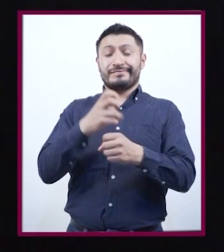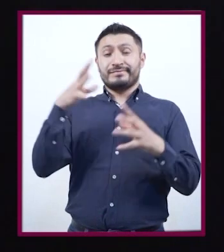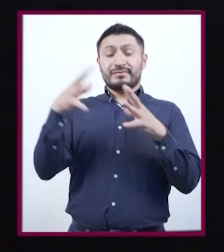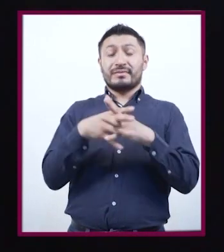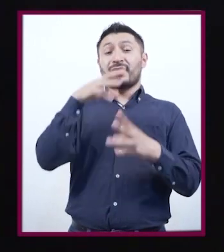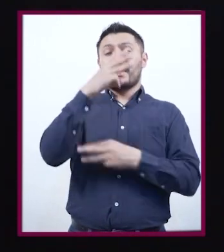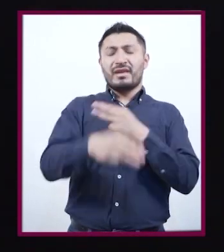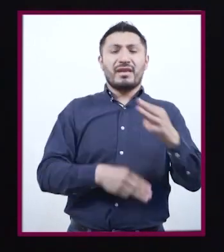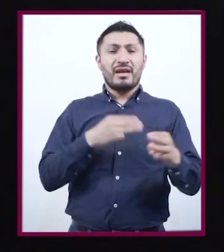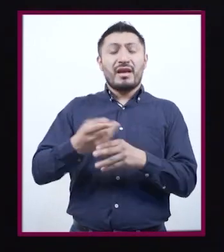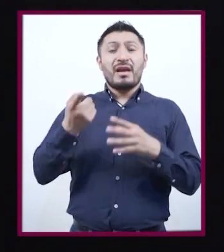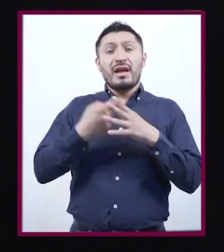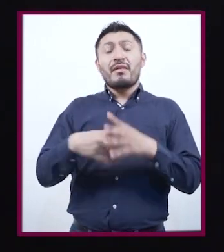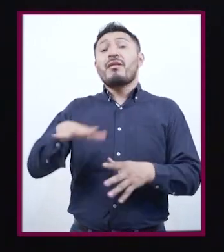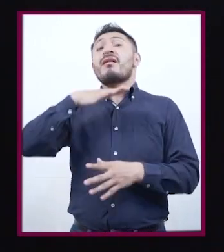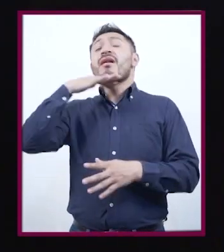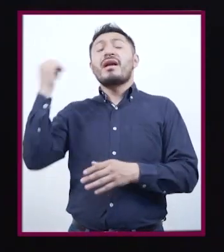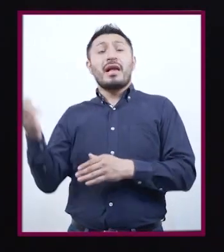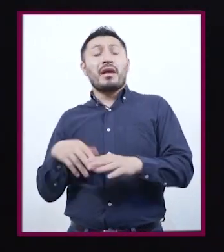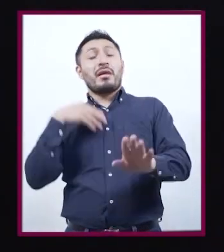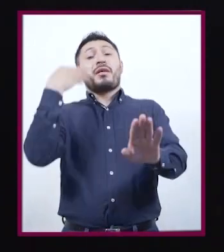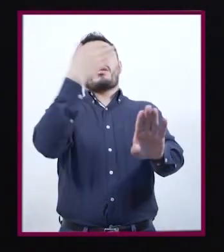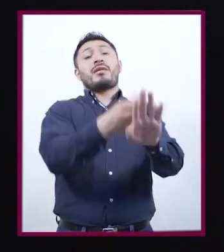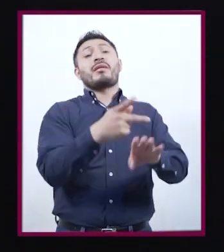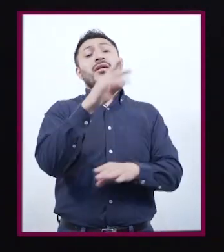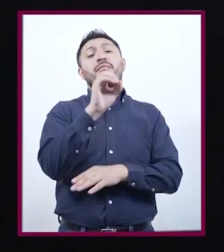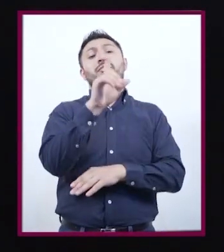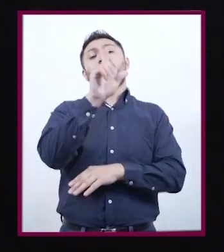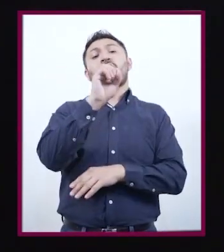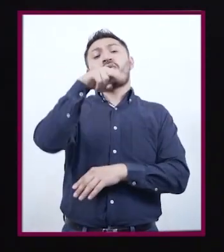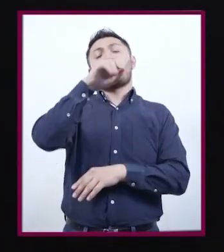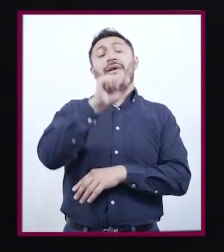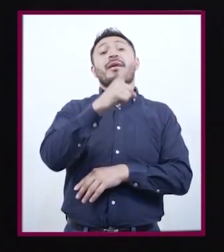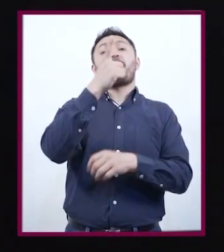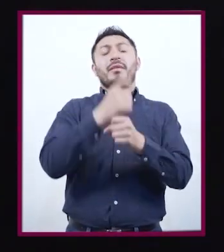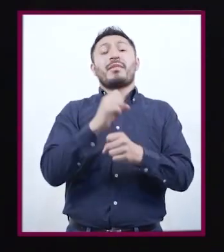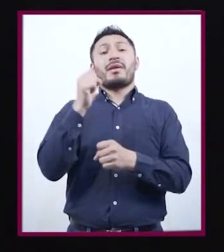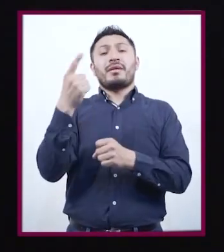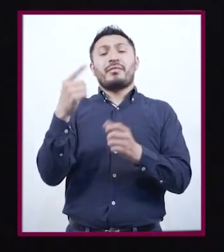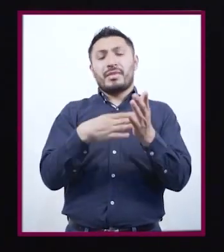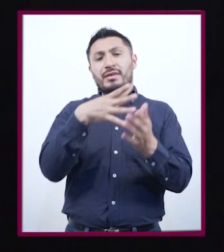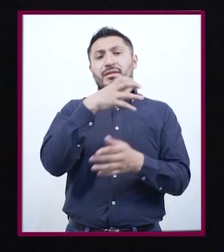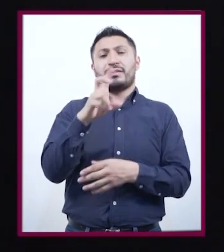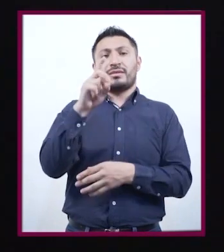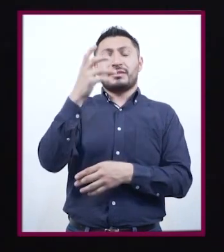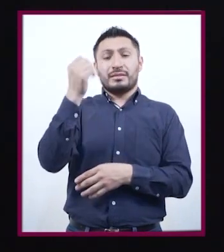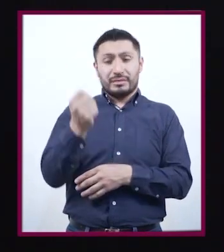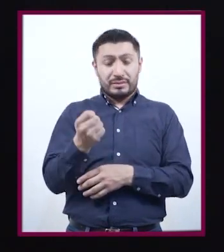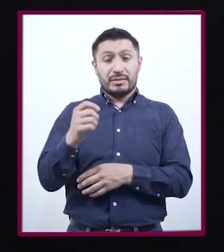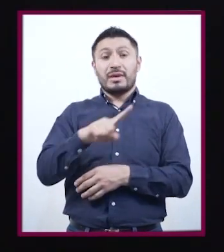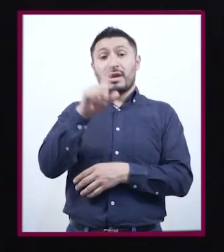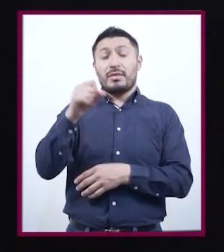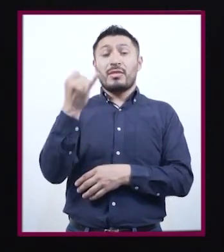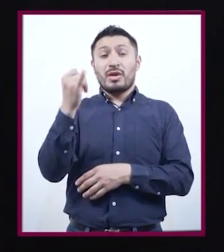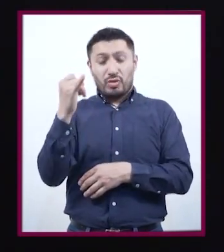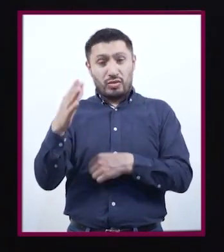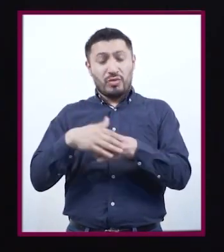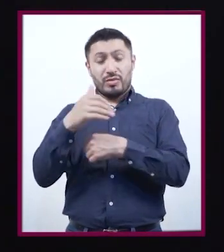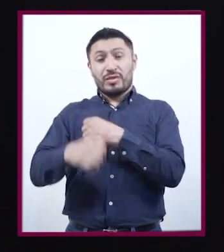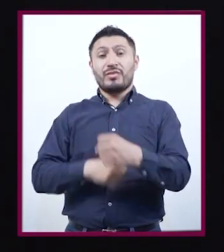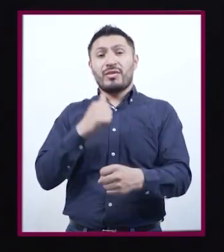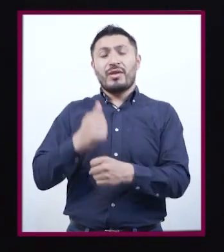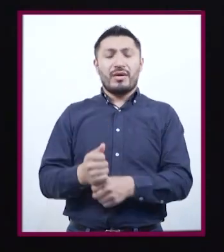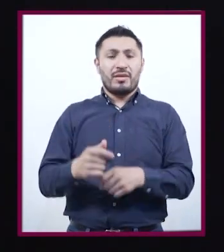La Segunda Guerra Mundial inició con la invasión de Alemania a Polonia el 1 de septiembre de 1939. Para junio